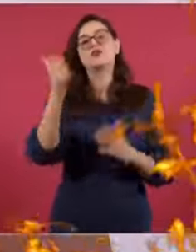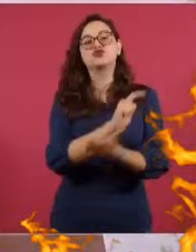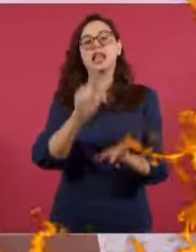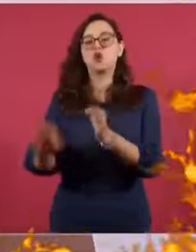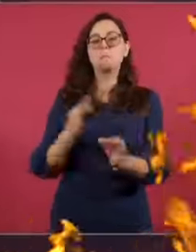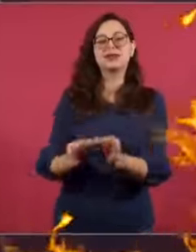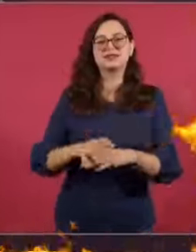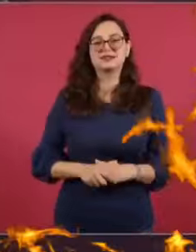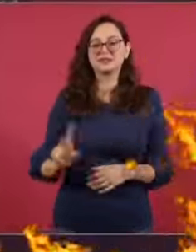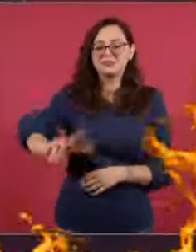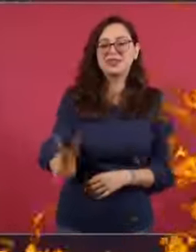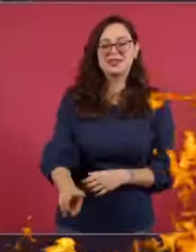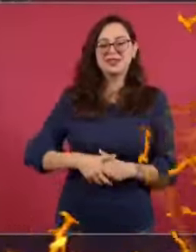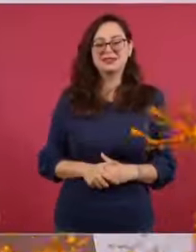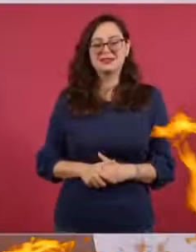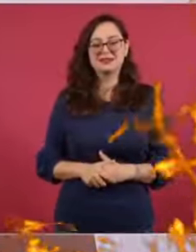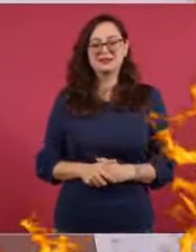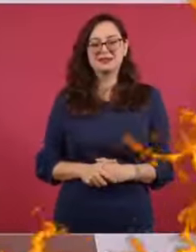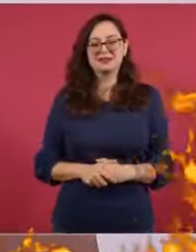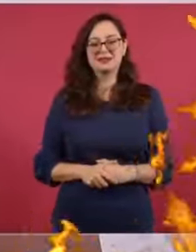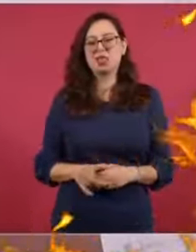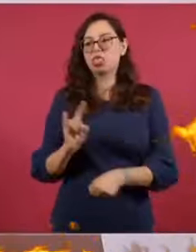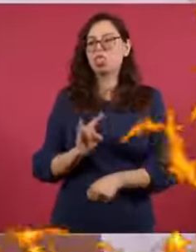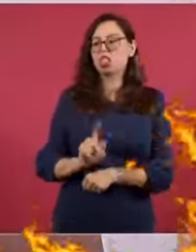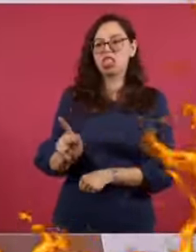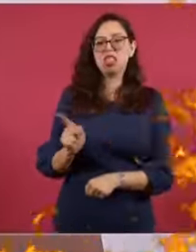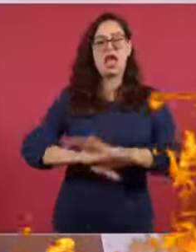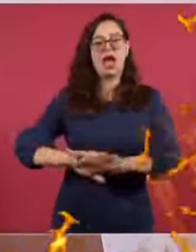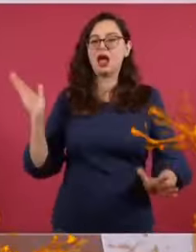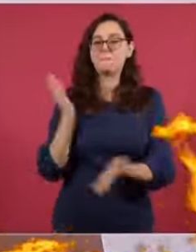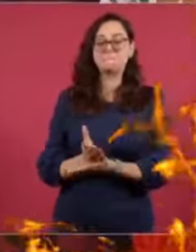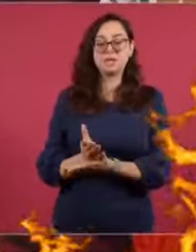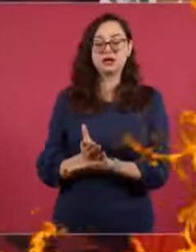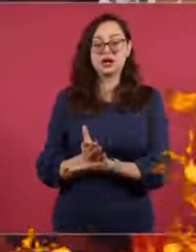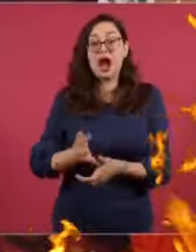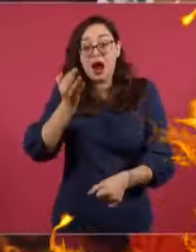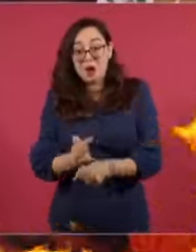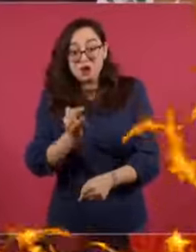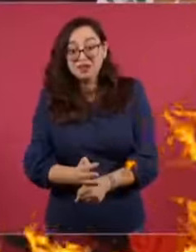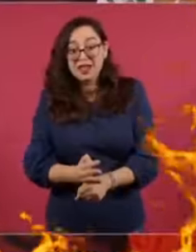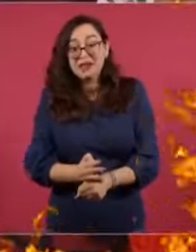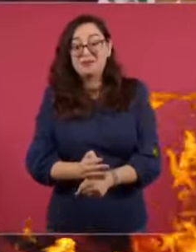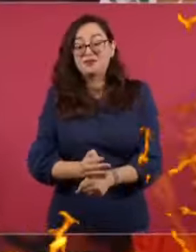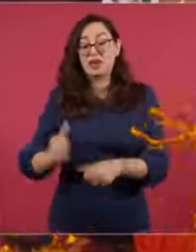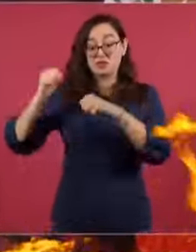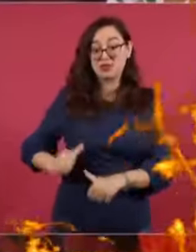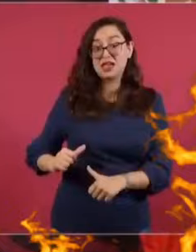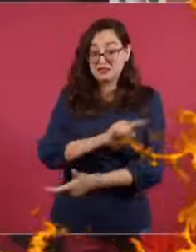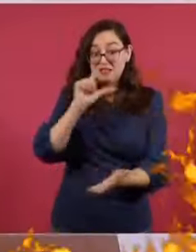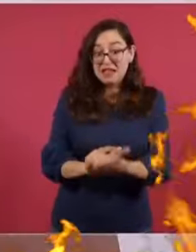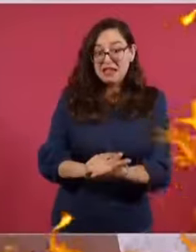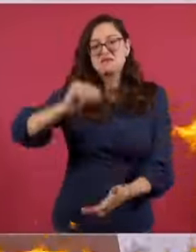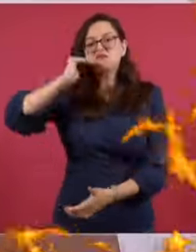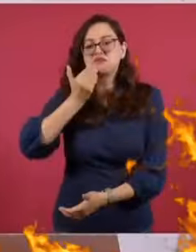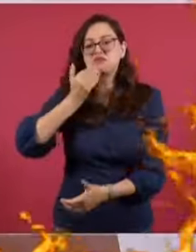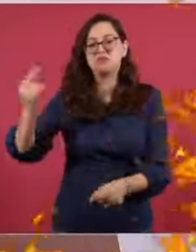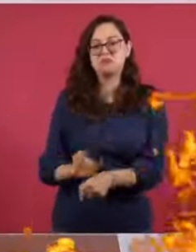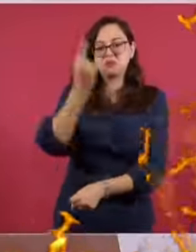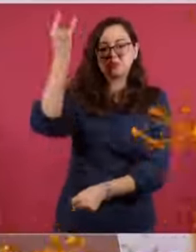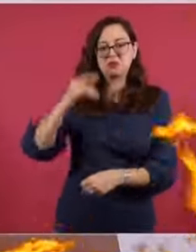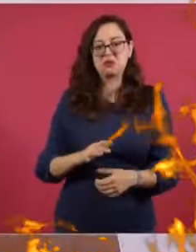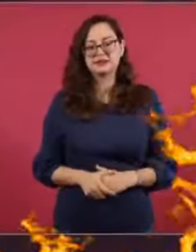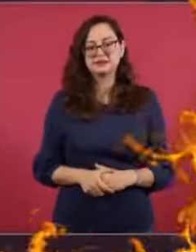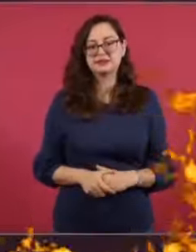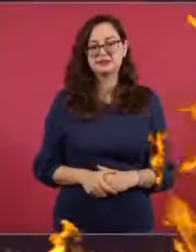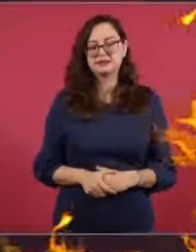Estado de Derecho, que se acabe con la simulación, porque lo que hay es un Estado de chueco y de